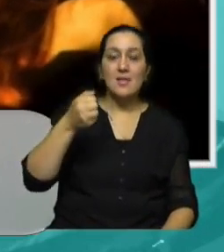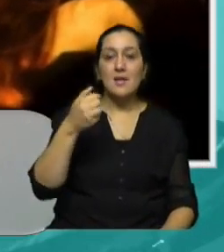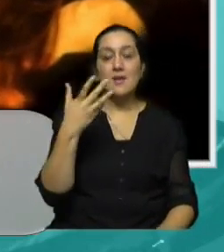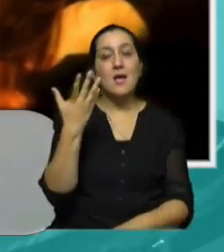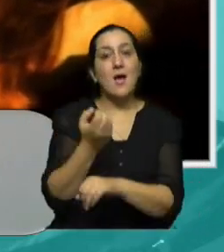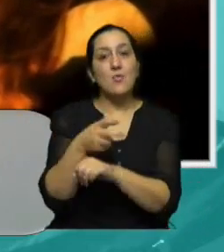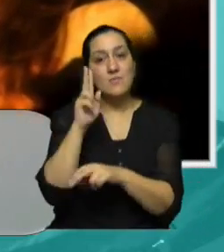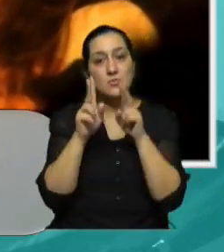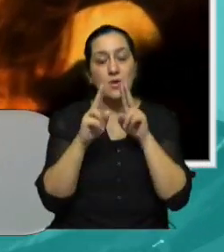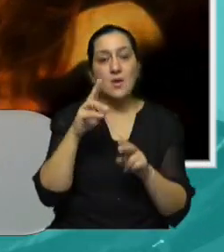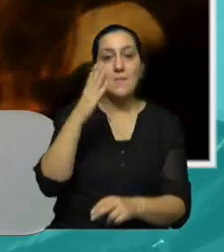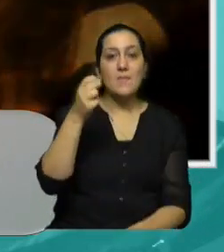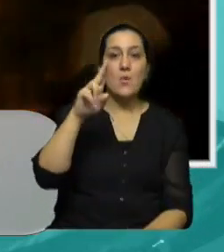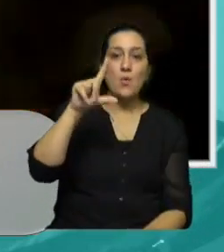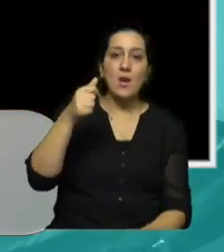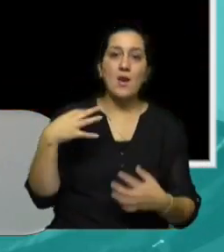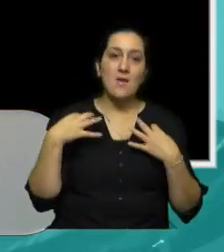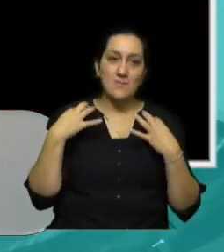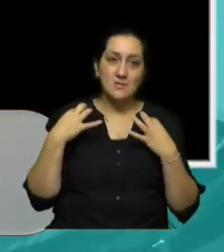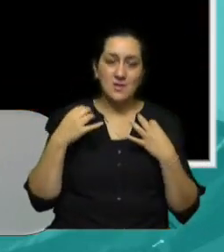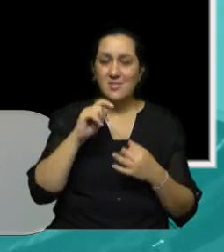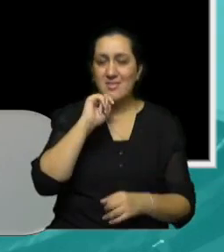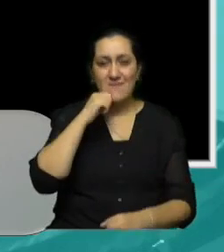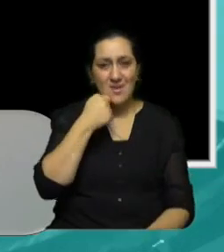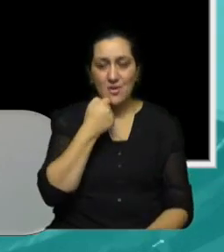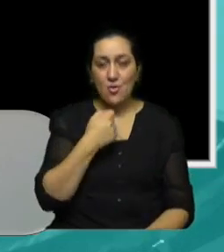audiovisuales, Paula Villalba en el vestido, que es hermoso. ¡Divino!